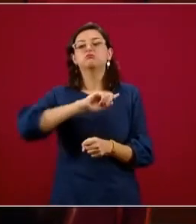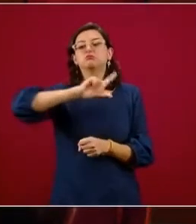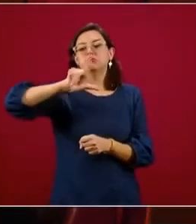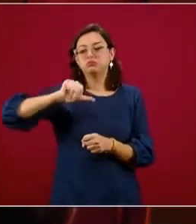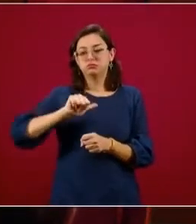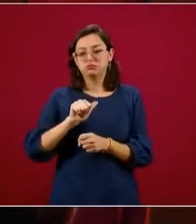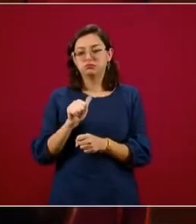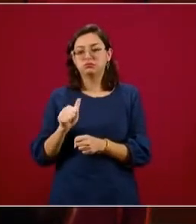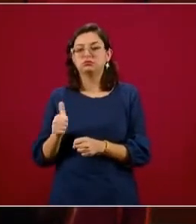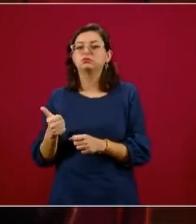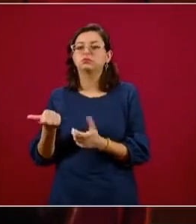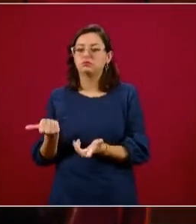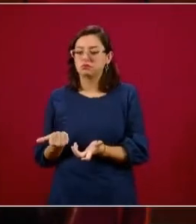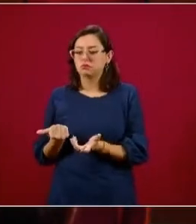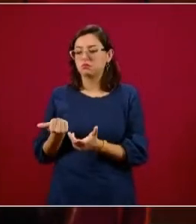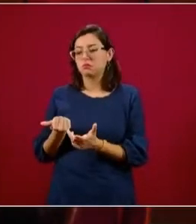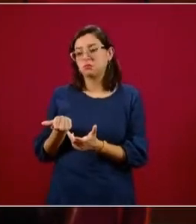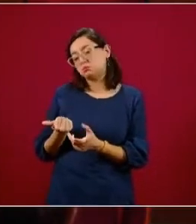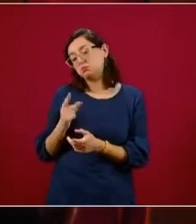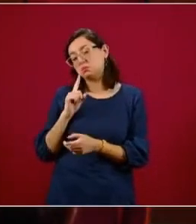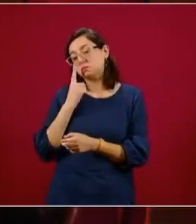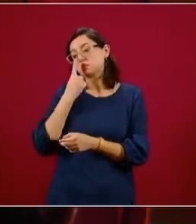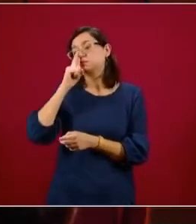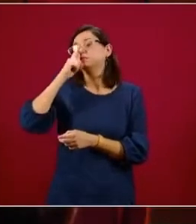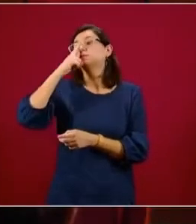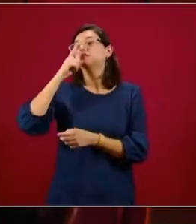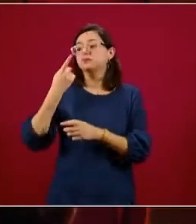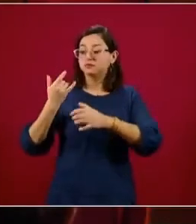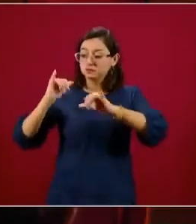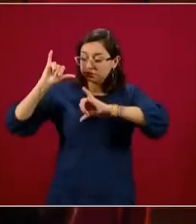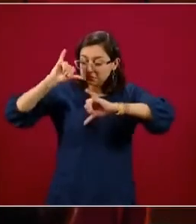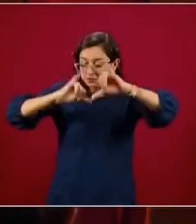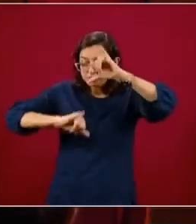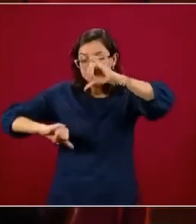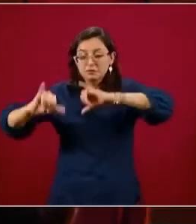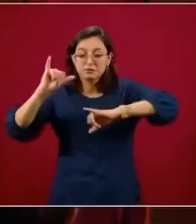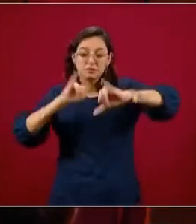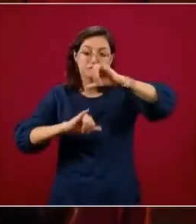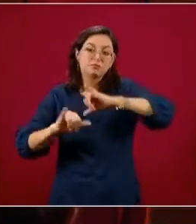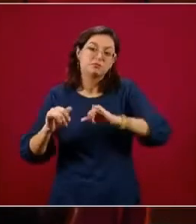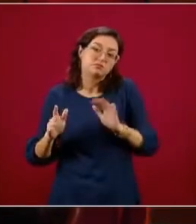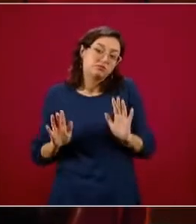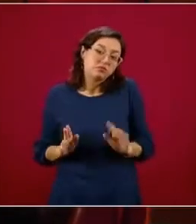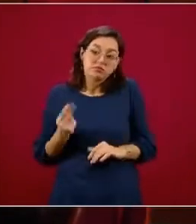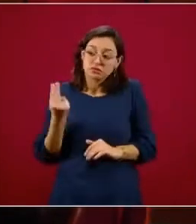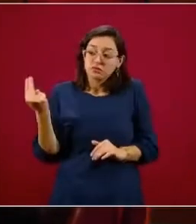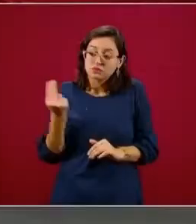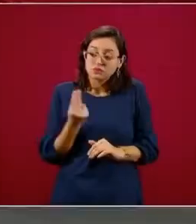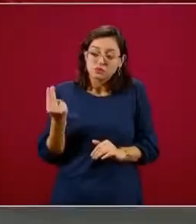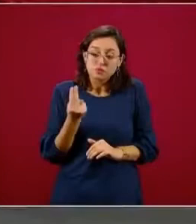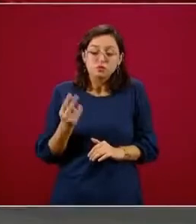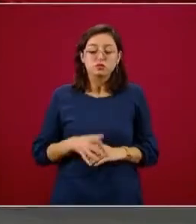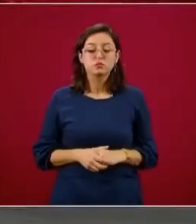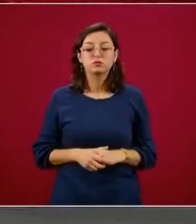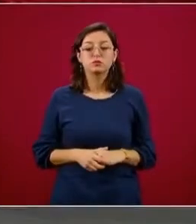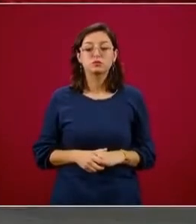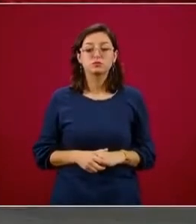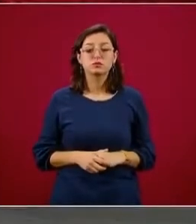protocolo de muestreo aplica la prueba. Entonces, cada vez que hay demanda, hay aplicación de la prueba.